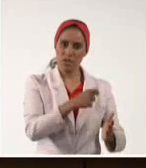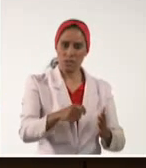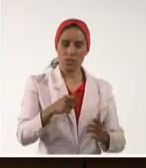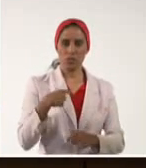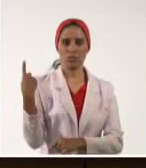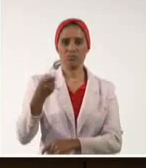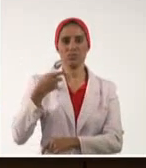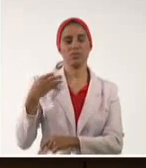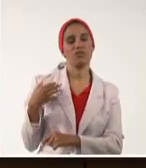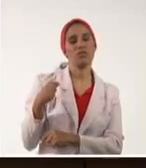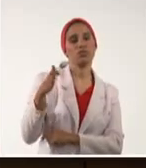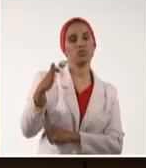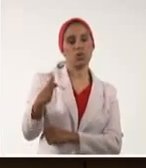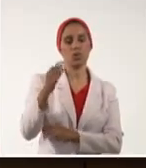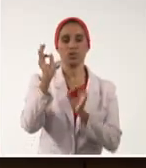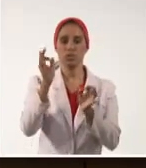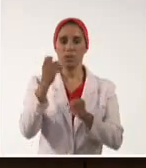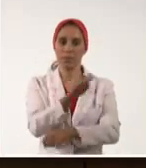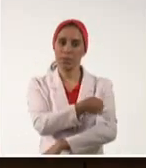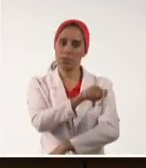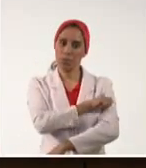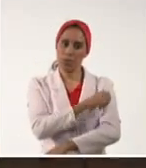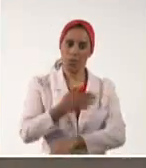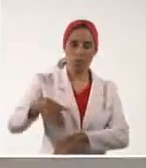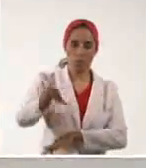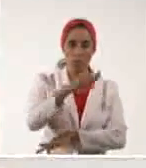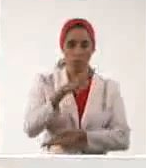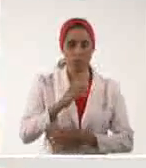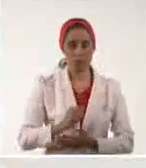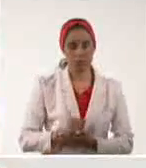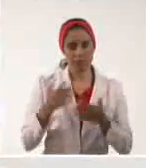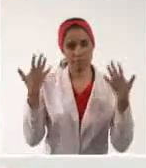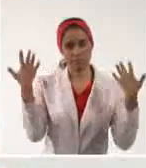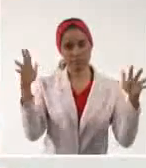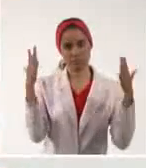para siempre con el pueblo cubano.